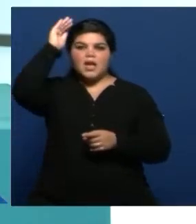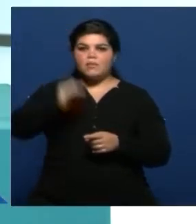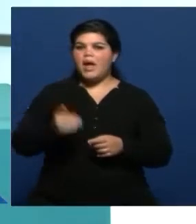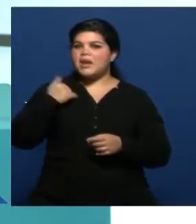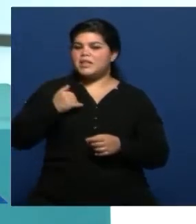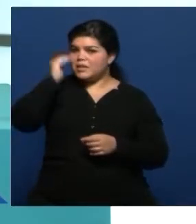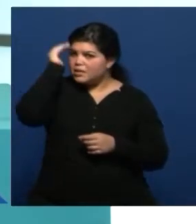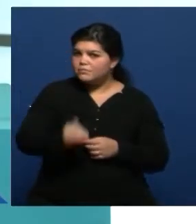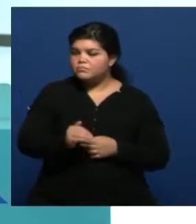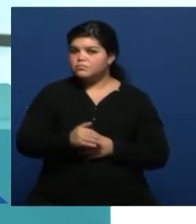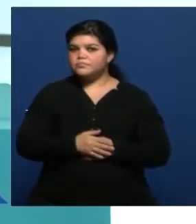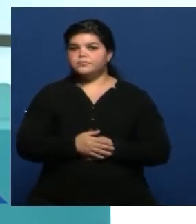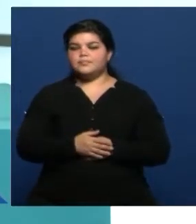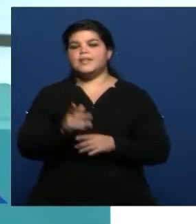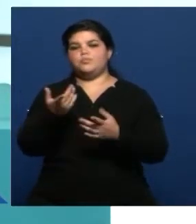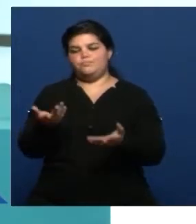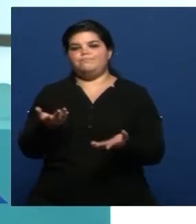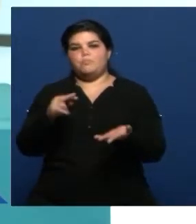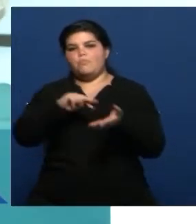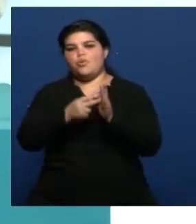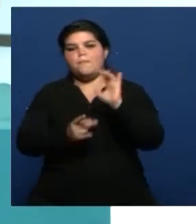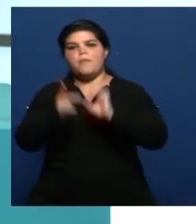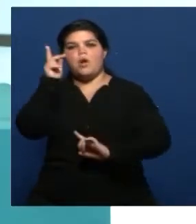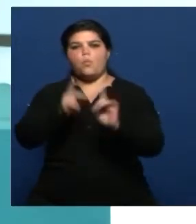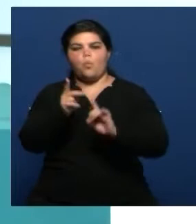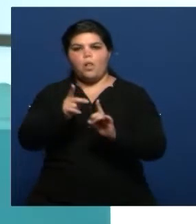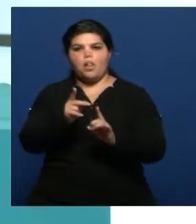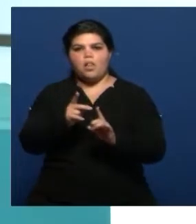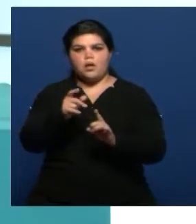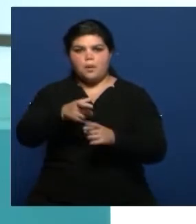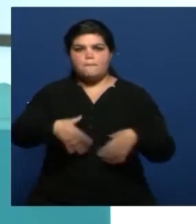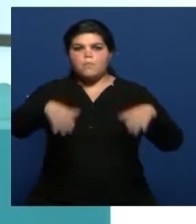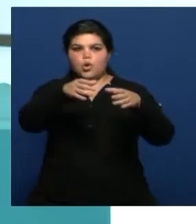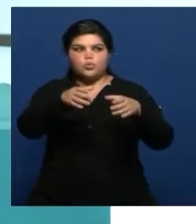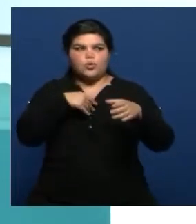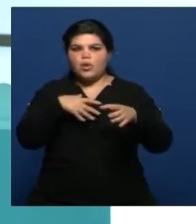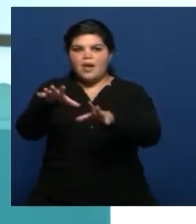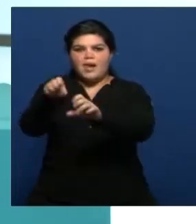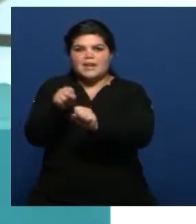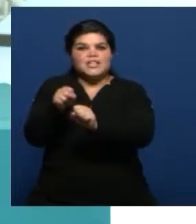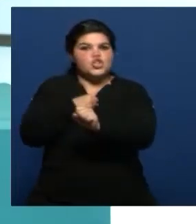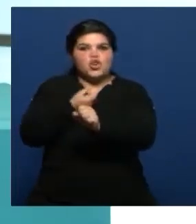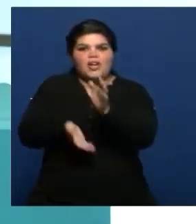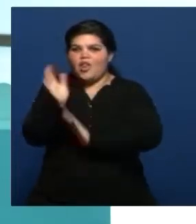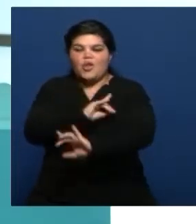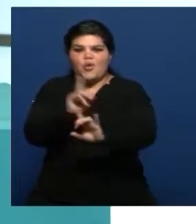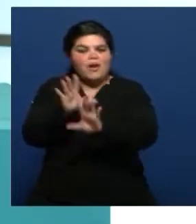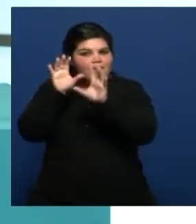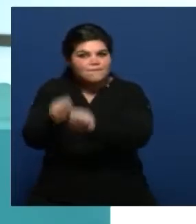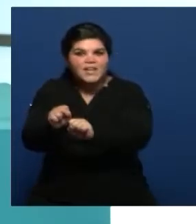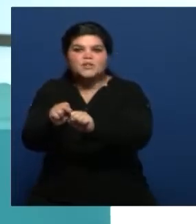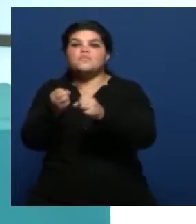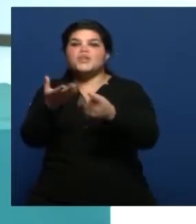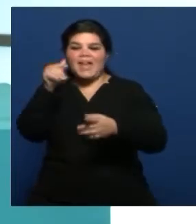cuál es el problema? Que un tema es lo que se resuelve en cuanto al producto. Yo la agarro la garrafa, no quiero que se... porque sí. Es un